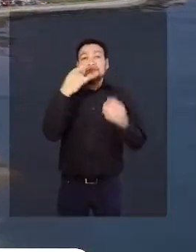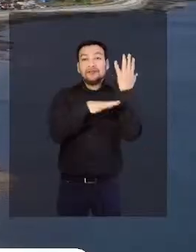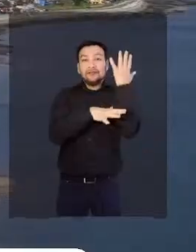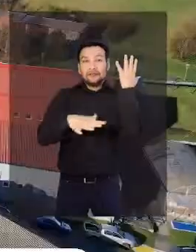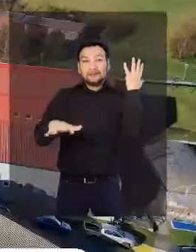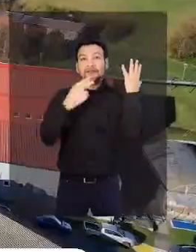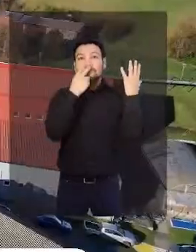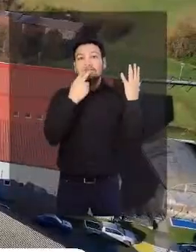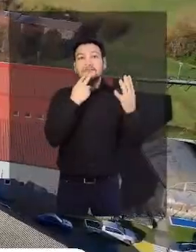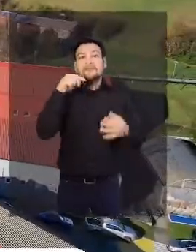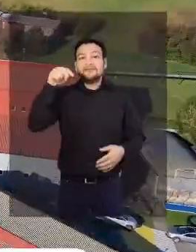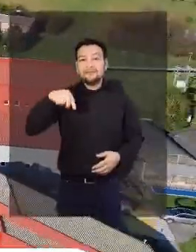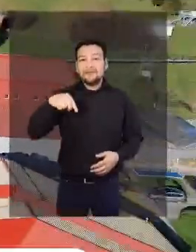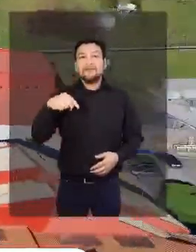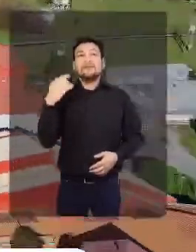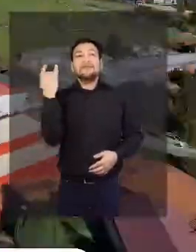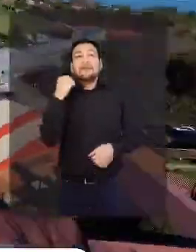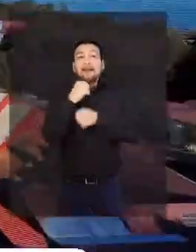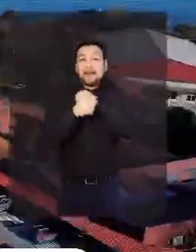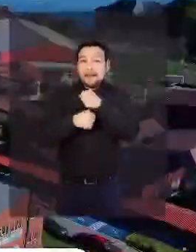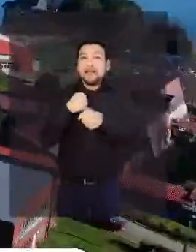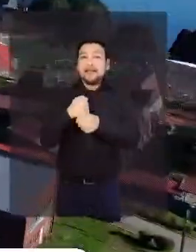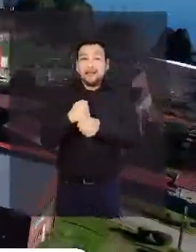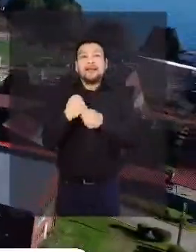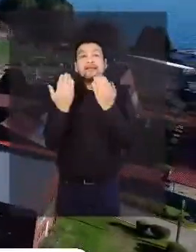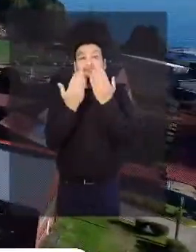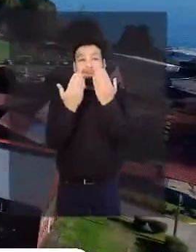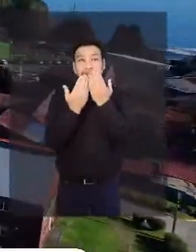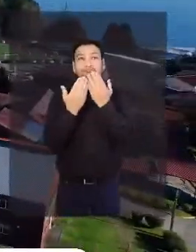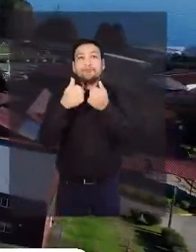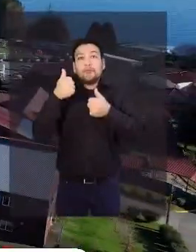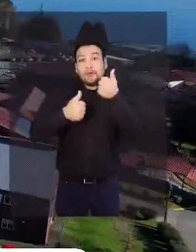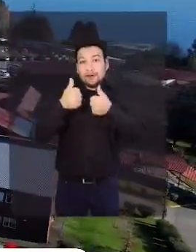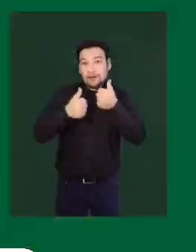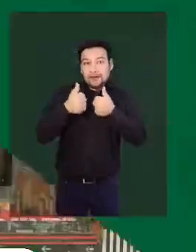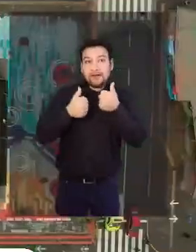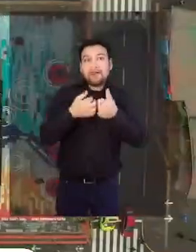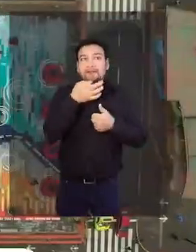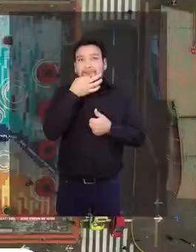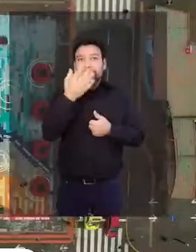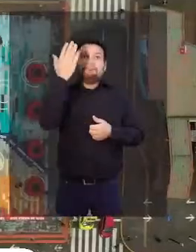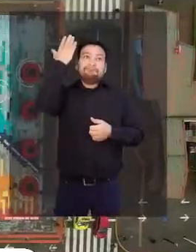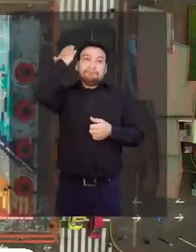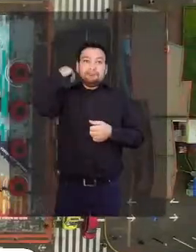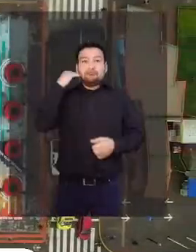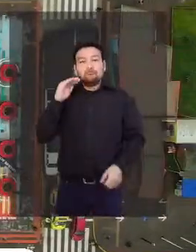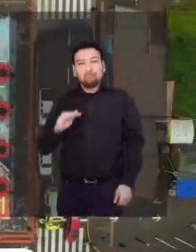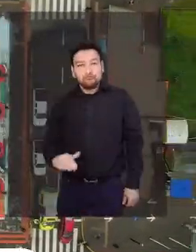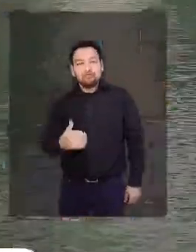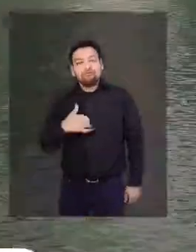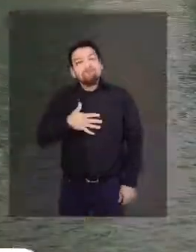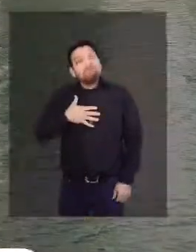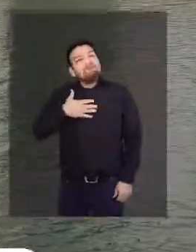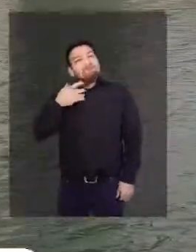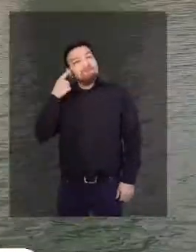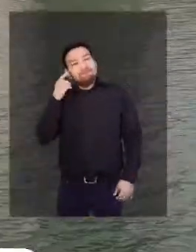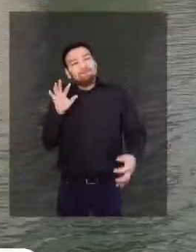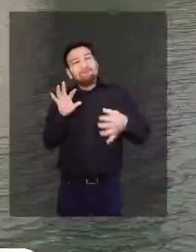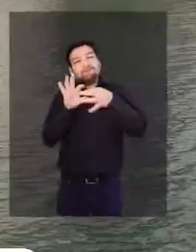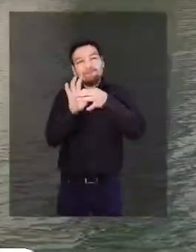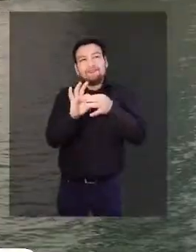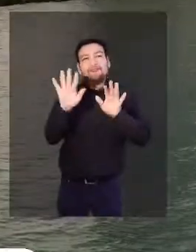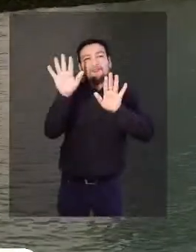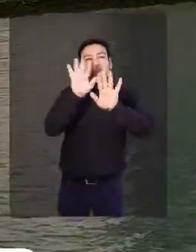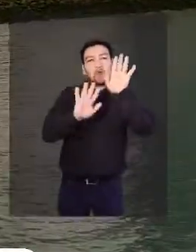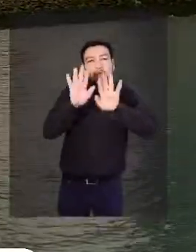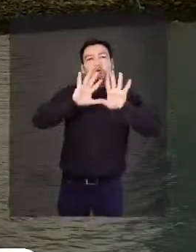una de las instituciones educativas más destacadas del país. El notable crecimiento de la ciudad de Puerto Montt